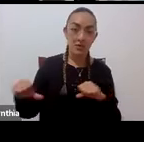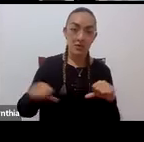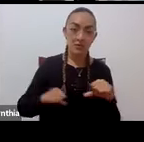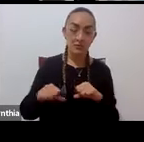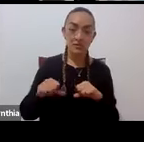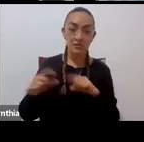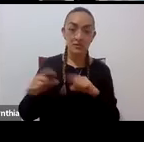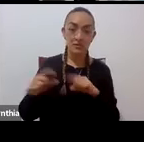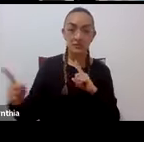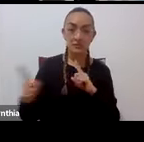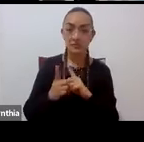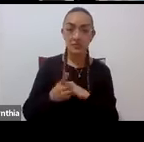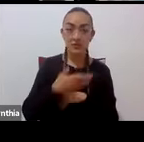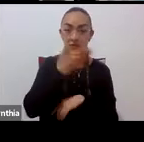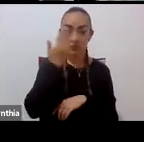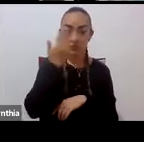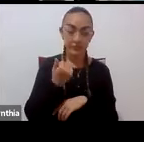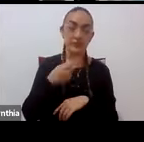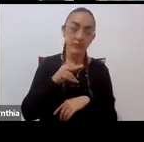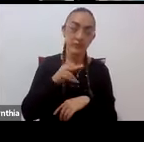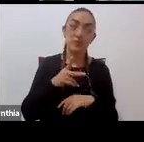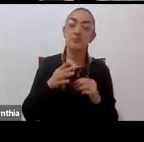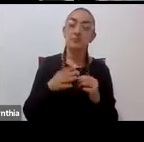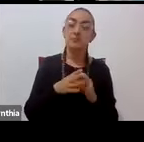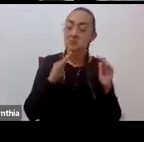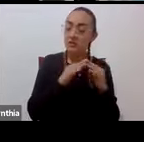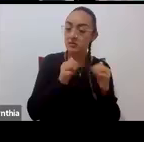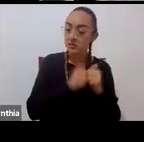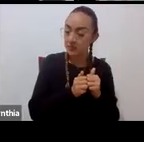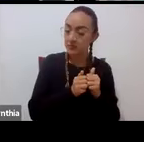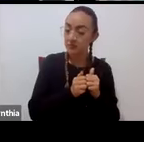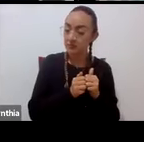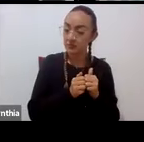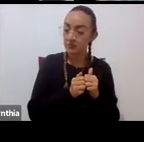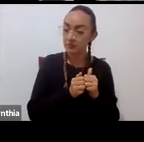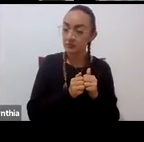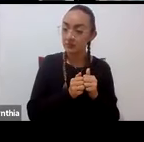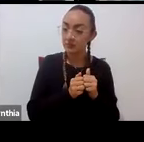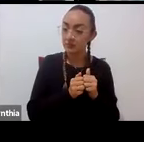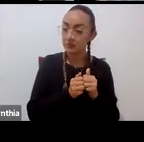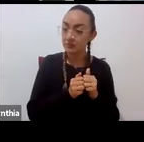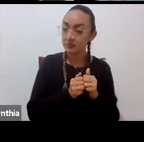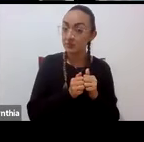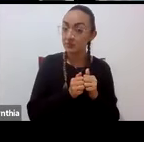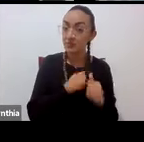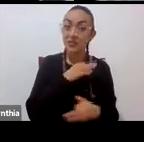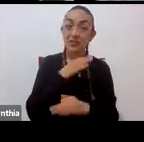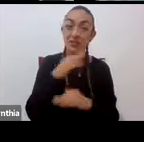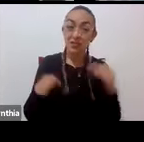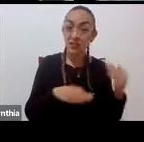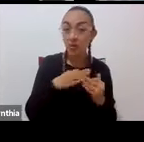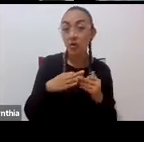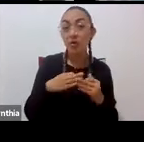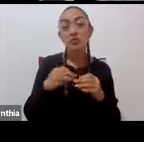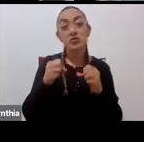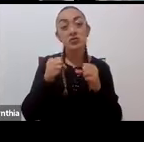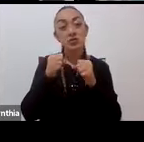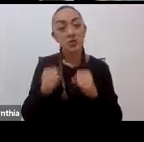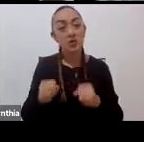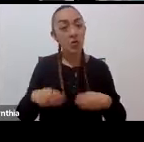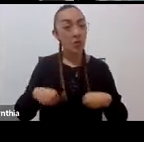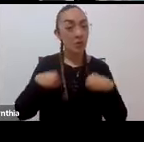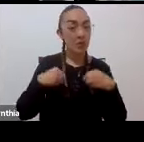porque claro, ¿no? El confinamiento, no todos tenemos los espacios asegurados para una vida